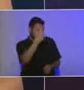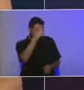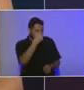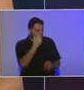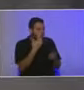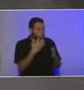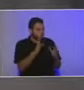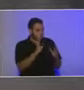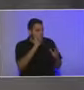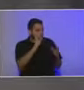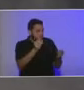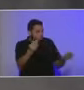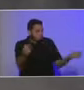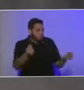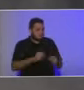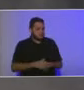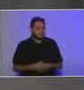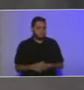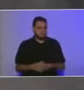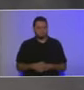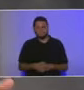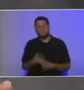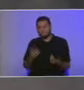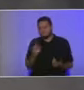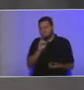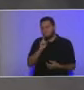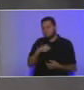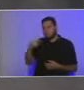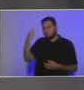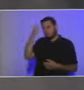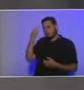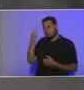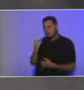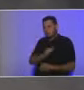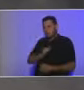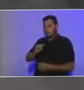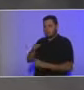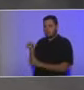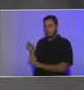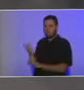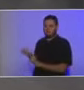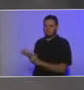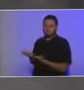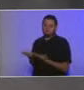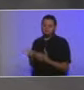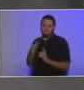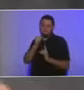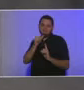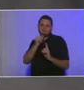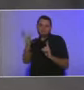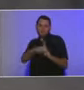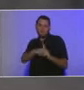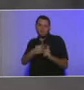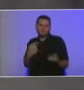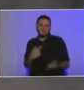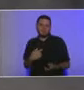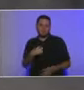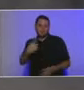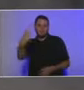me parece que el alcalde está exonerado, excluido de la aplicación de la orden ejecutiva, así que yo entiendo que no procede